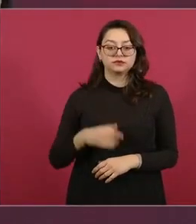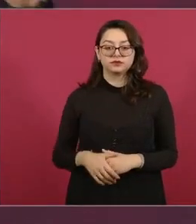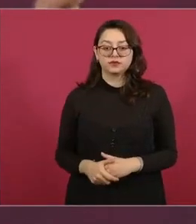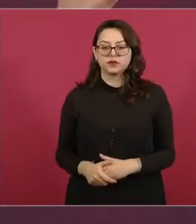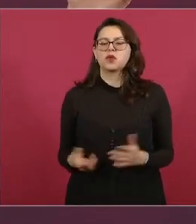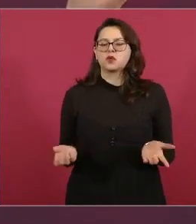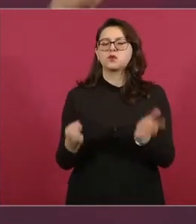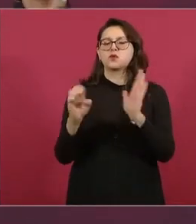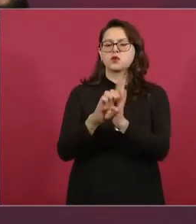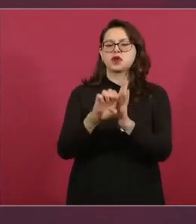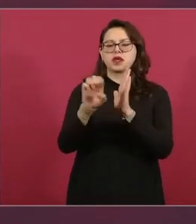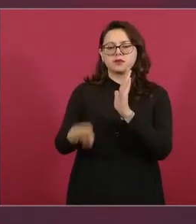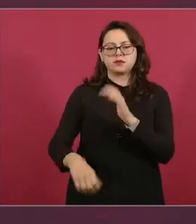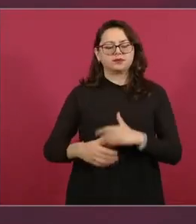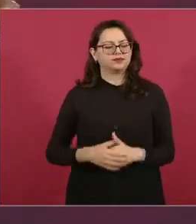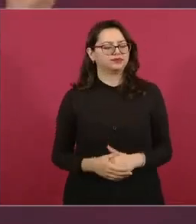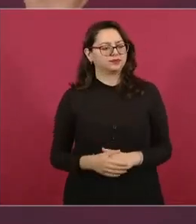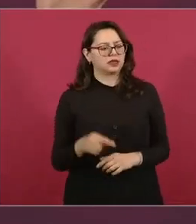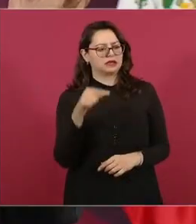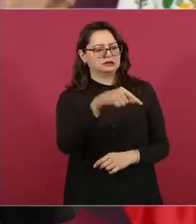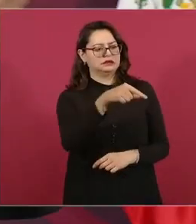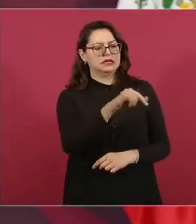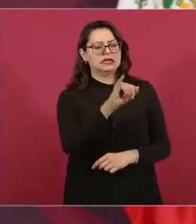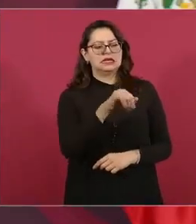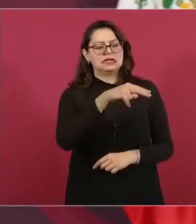este Instituto de la Transparencia